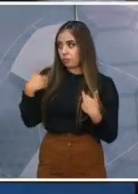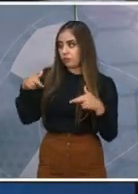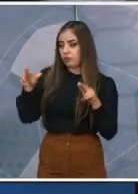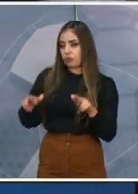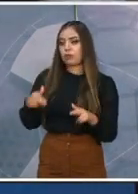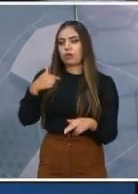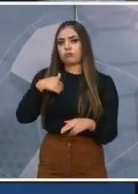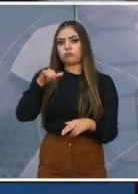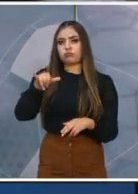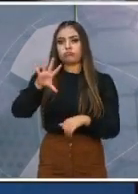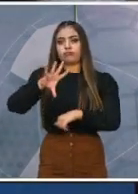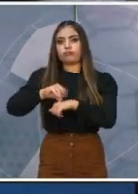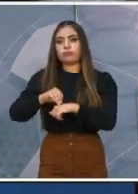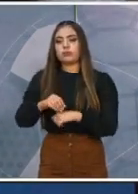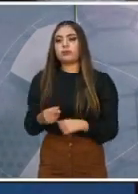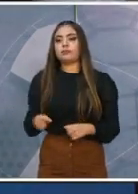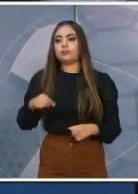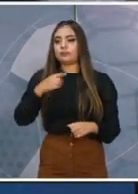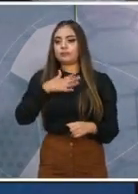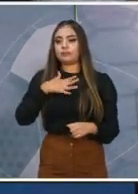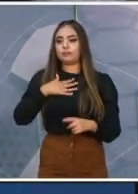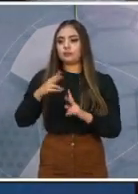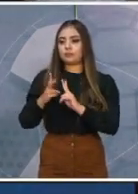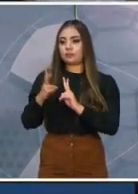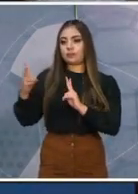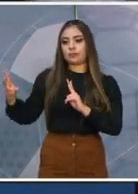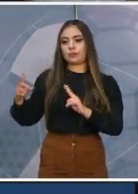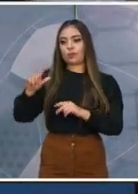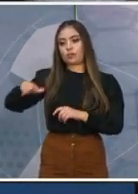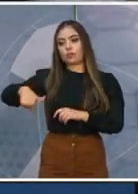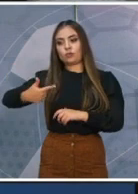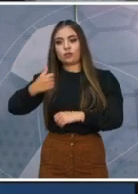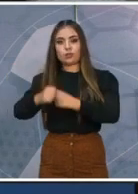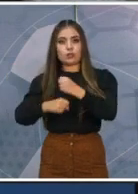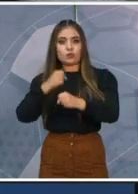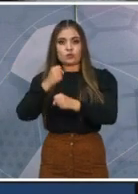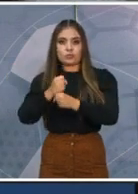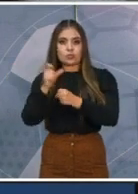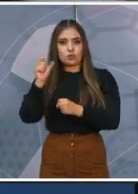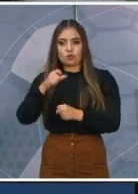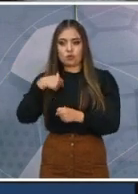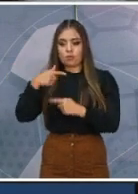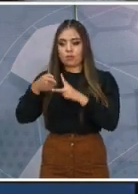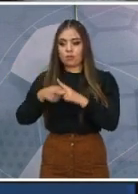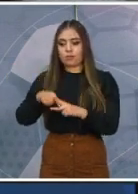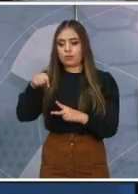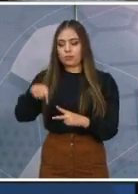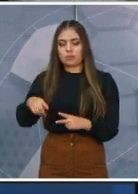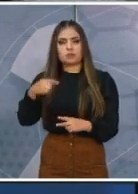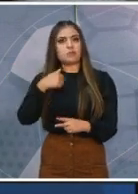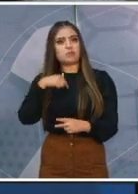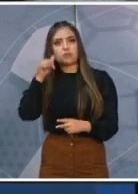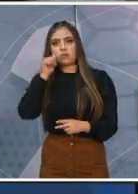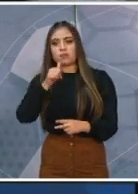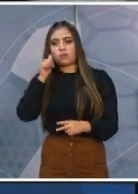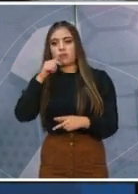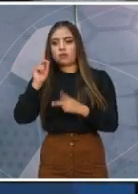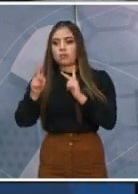es mi vecina desde hace 12 años que yo llegué aquí. Y nos hablamos muy bien, pero